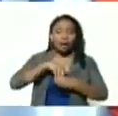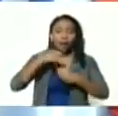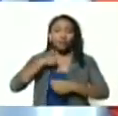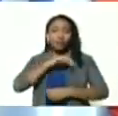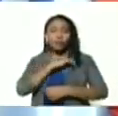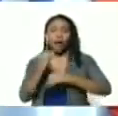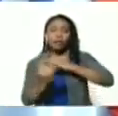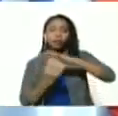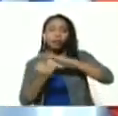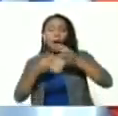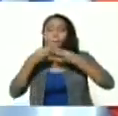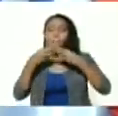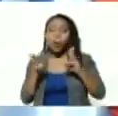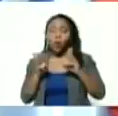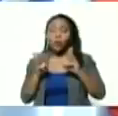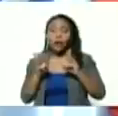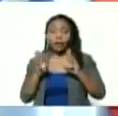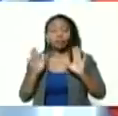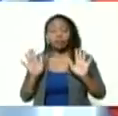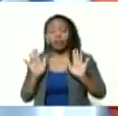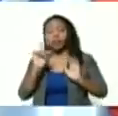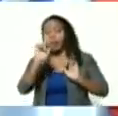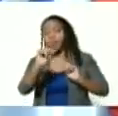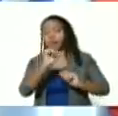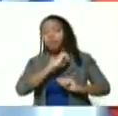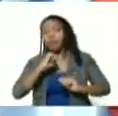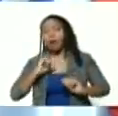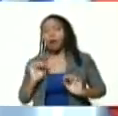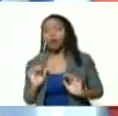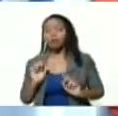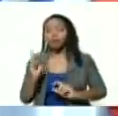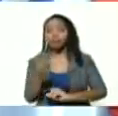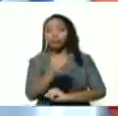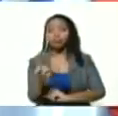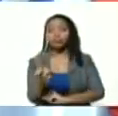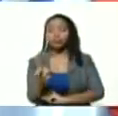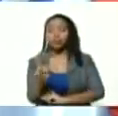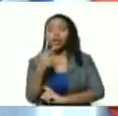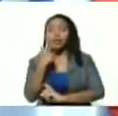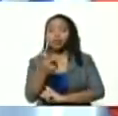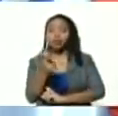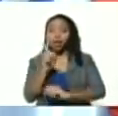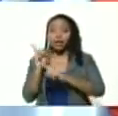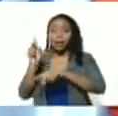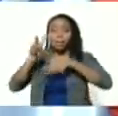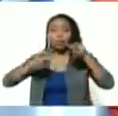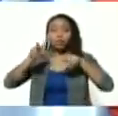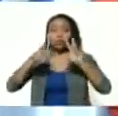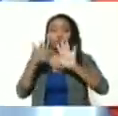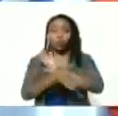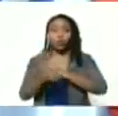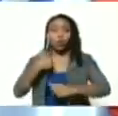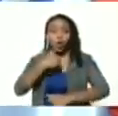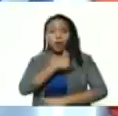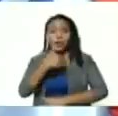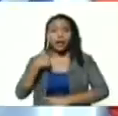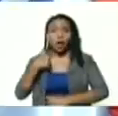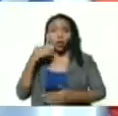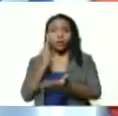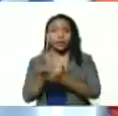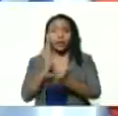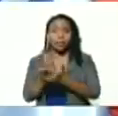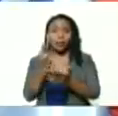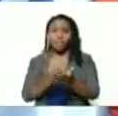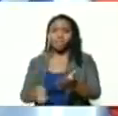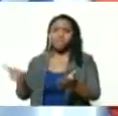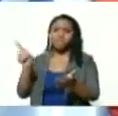nuestras instituciones públicas y obviamente también privadas. Dicho esto, quiero, obviamente, como siempre